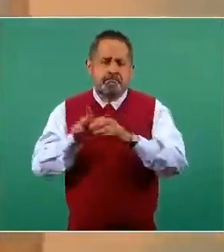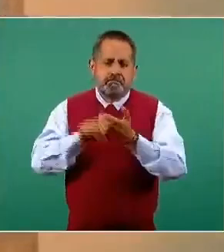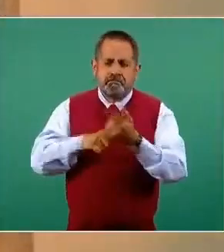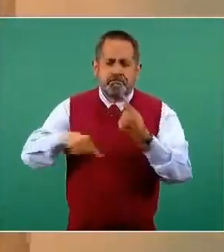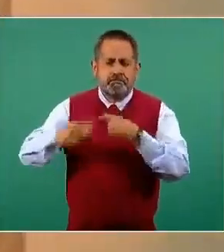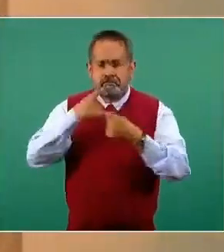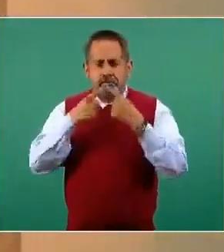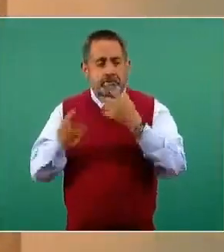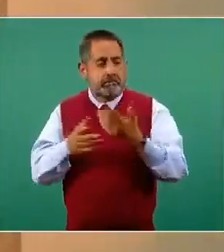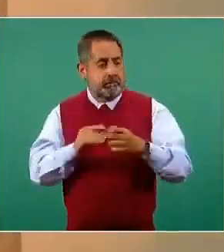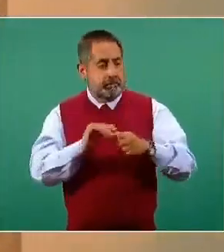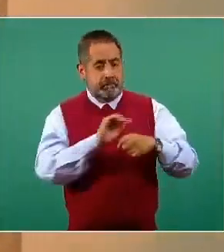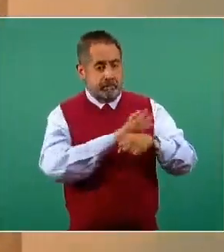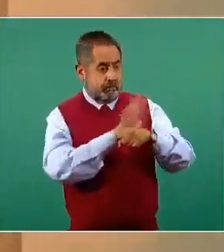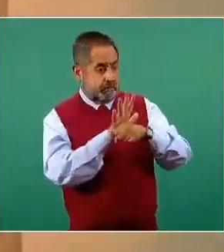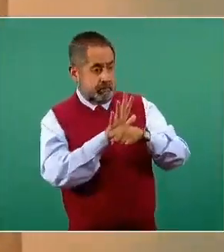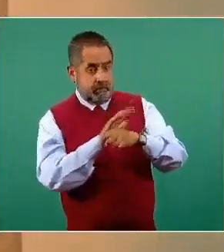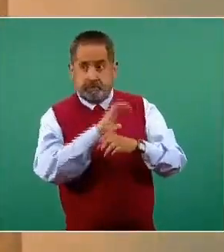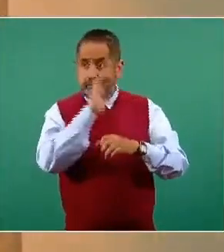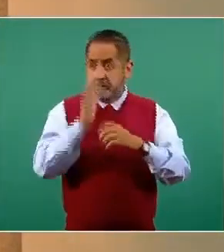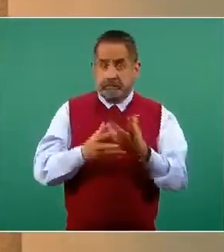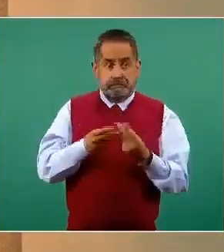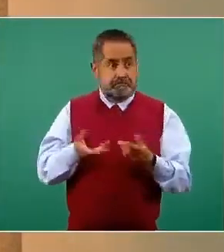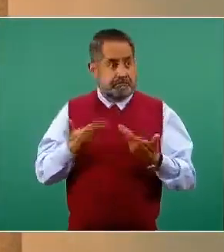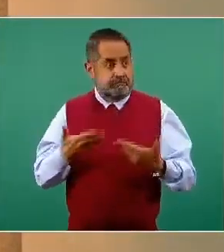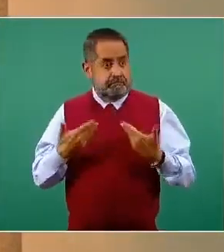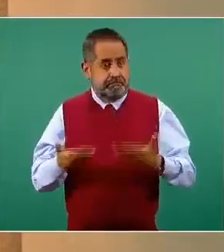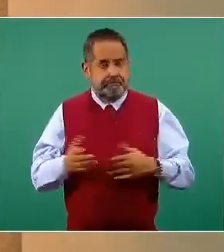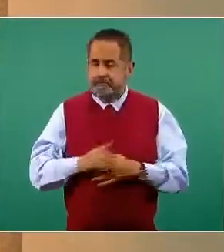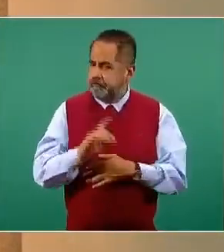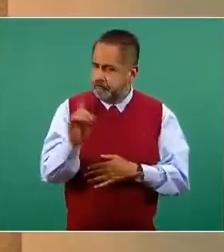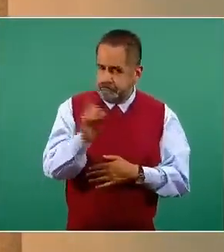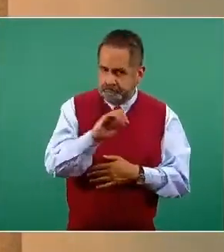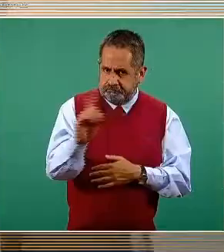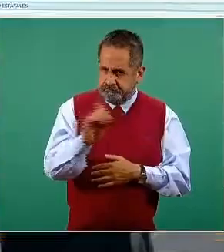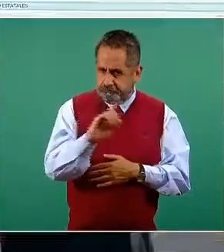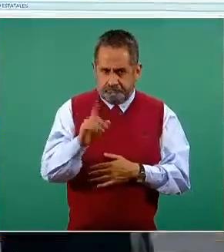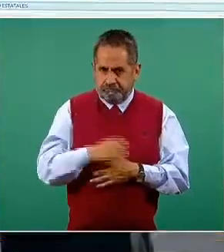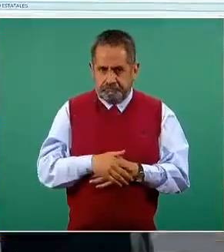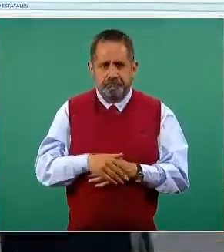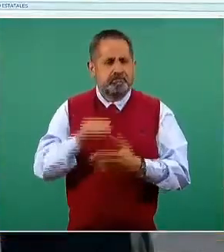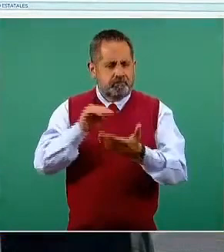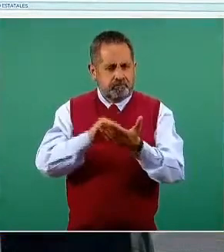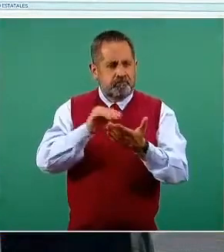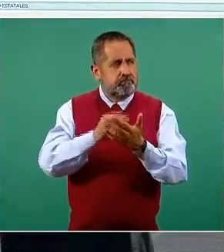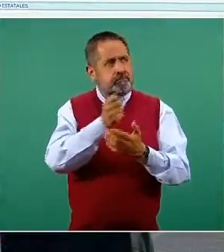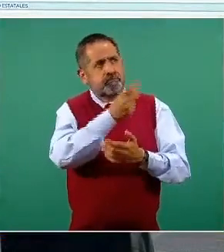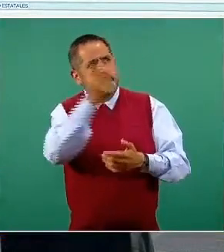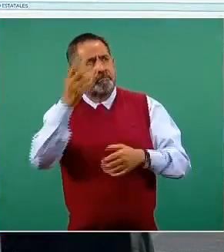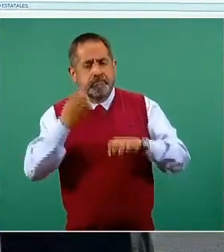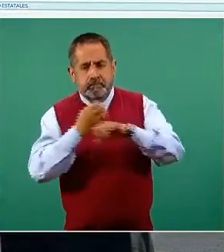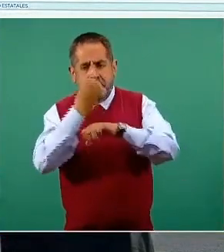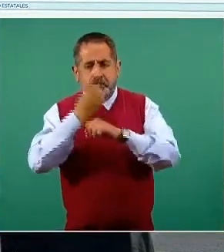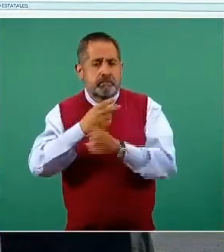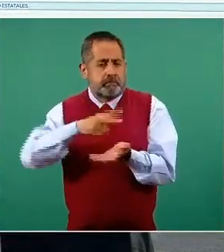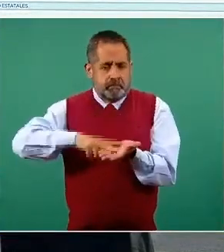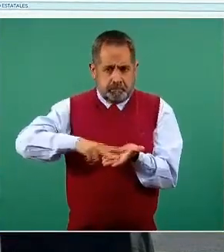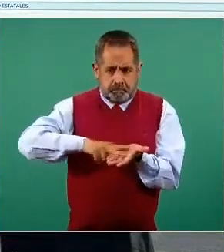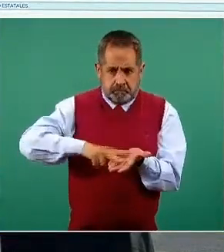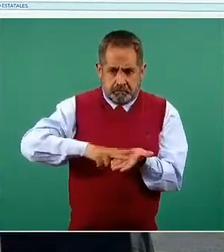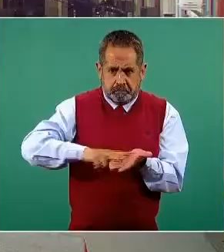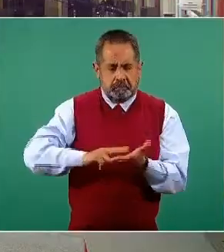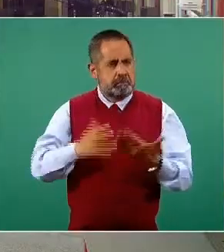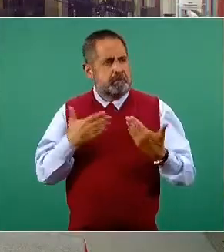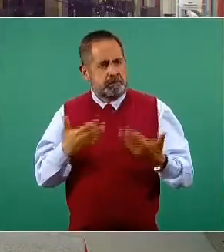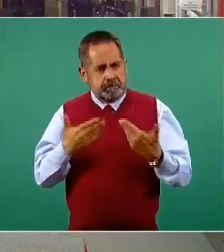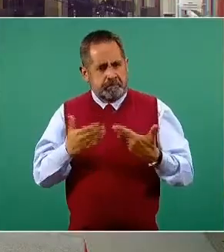la pandemia no ha terminado. Entonces, el hecho de que veamos que hay muchos estados ya en verde, lo cual pues nos habla de